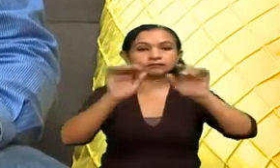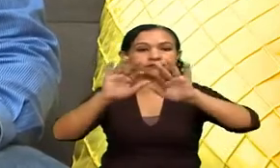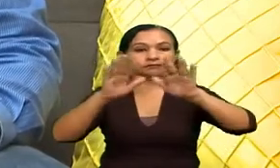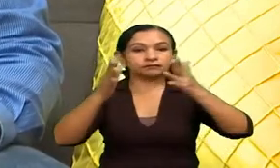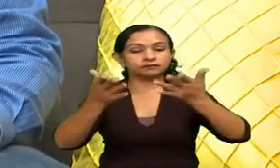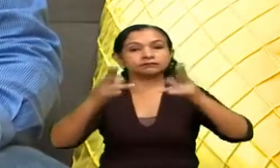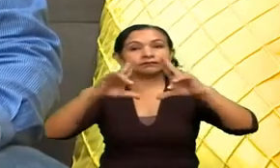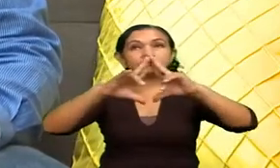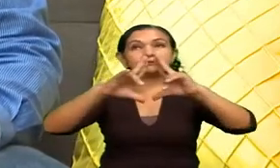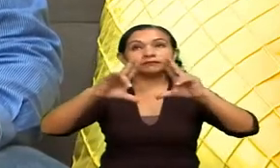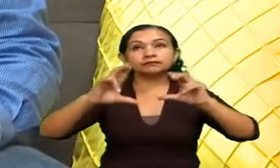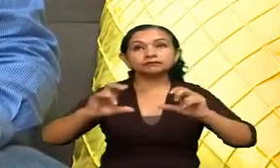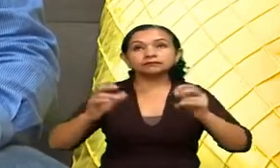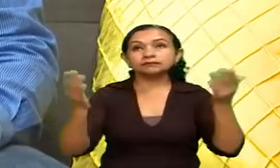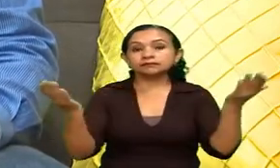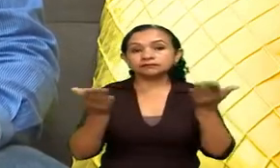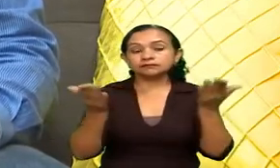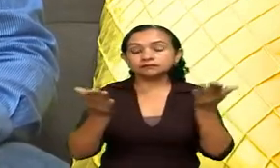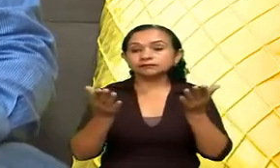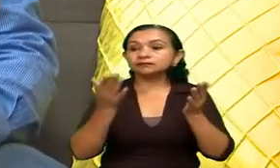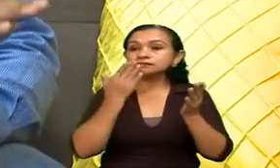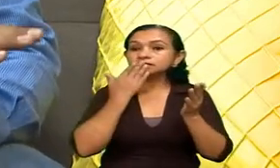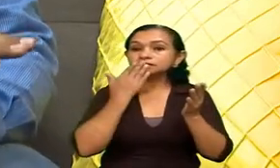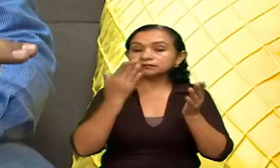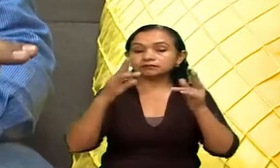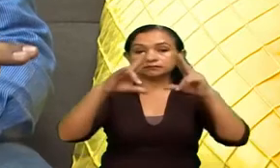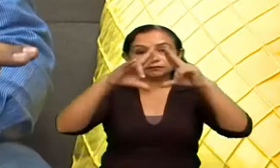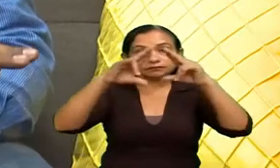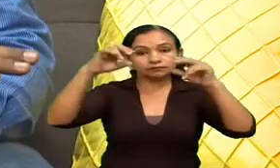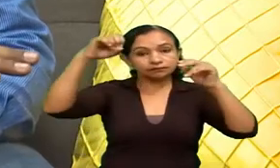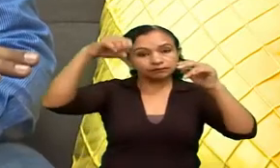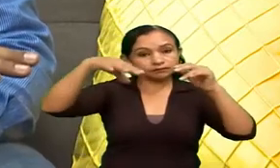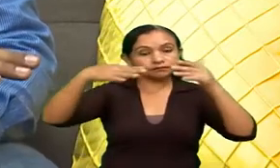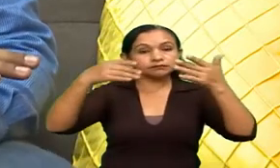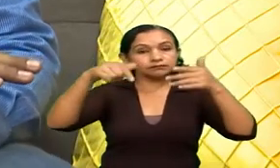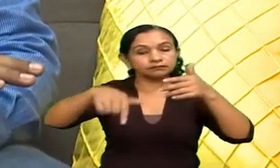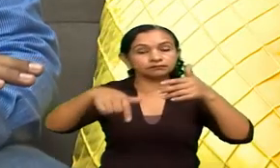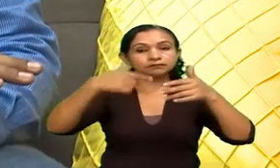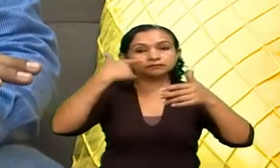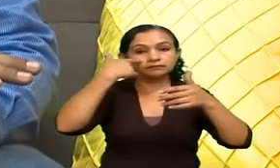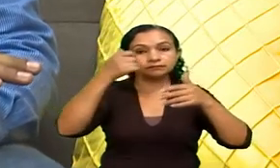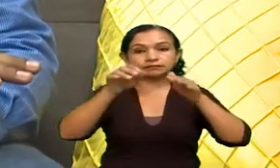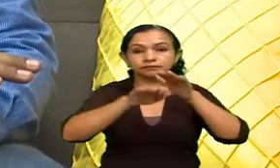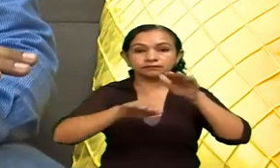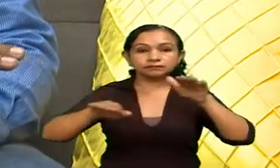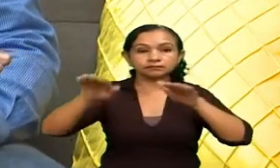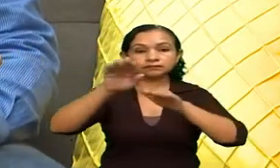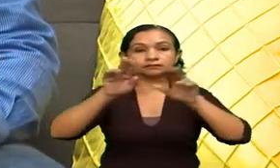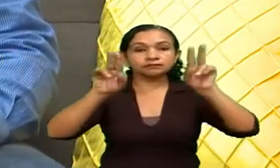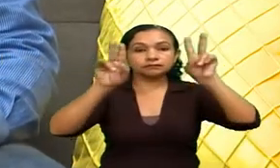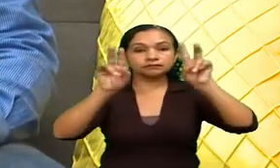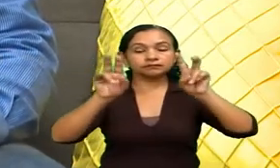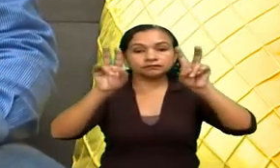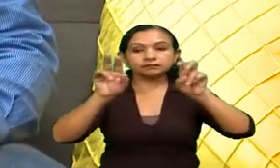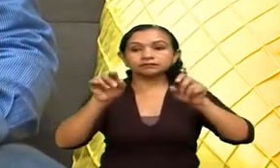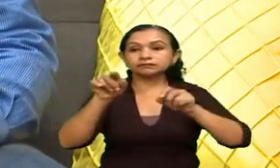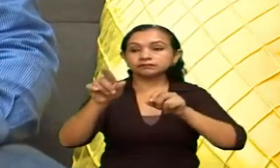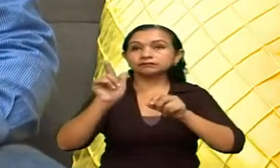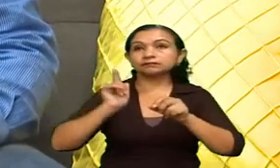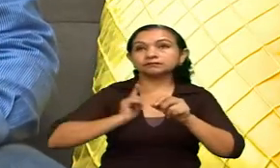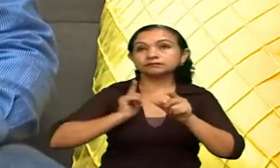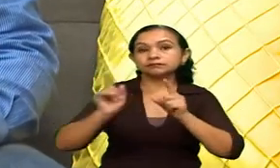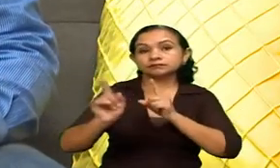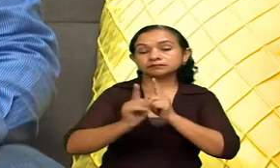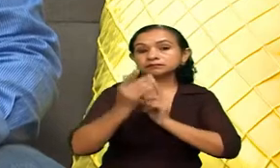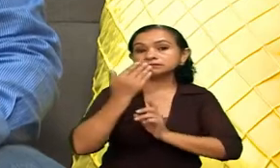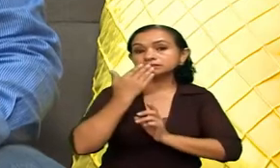eficiencia de nuestro servicio eléctrico, pues precisamente hoy estaremos conociendo un poco más sobre este tema. Y pues para ello me encuentro muy